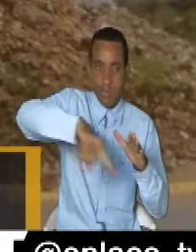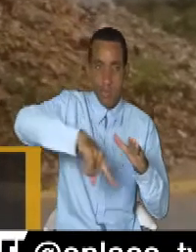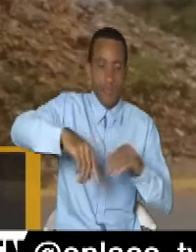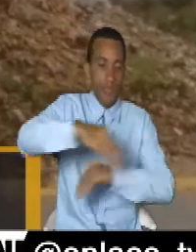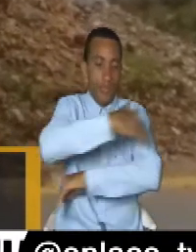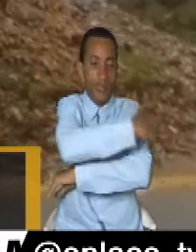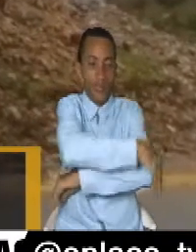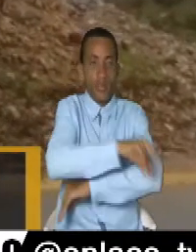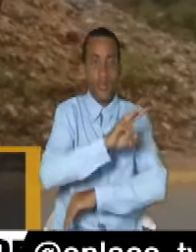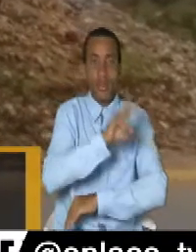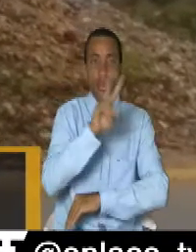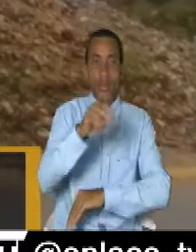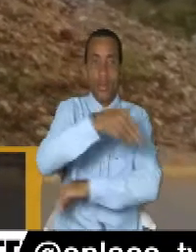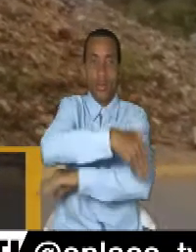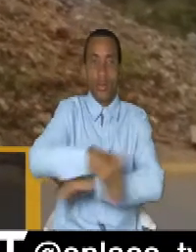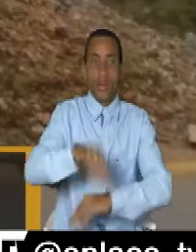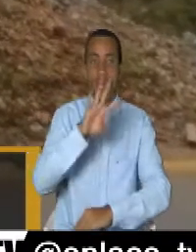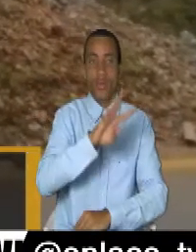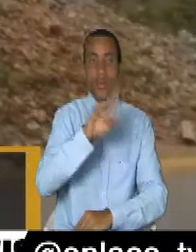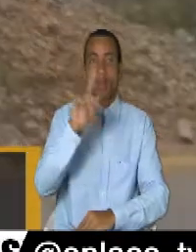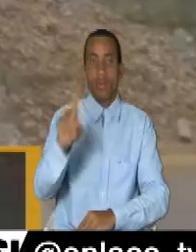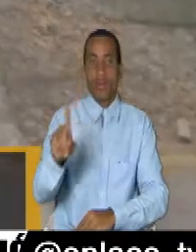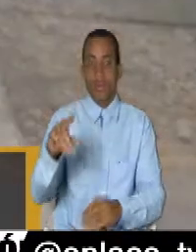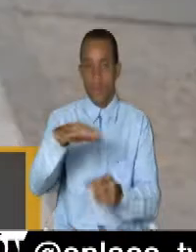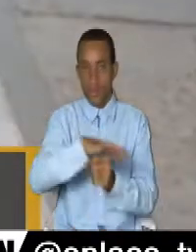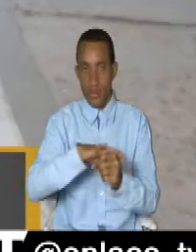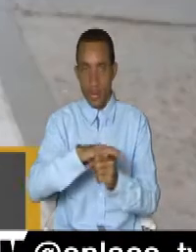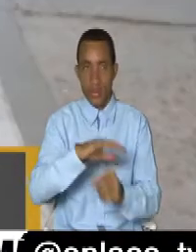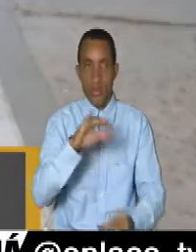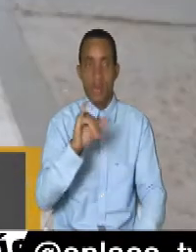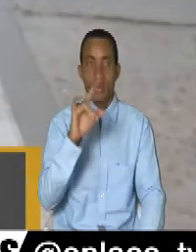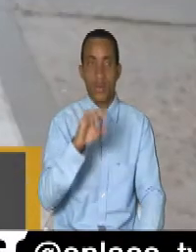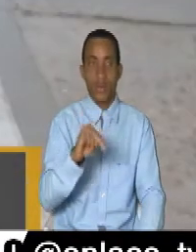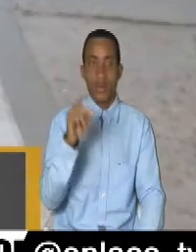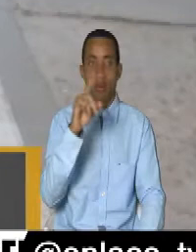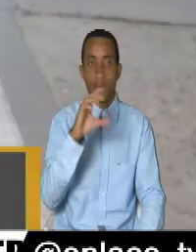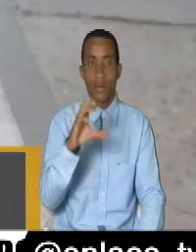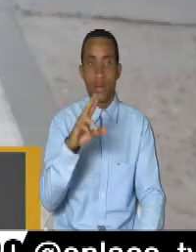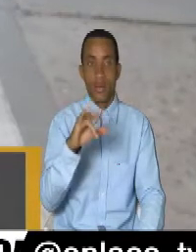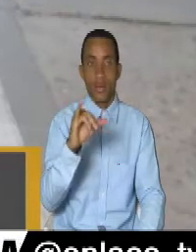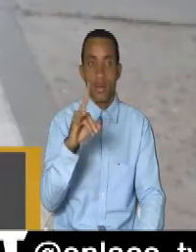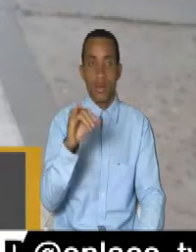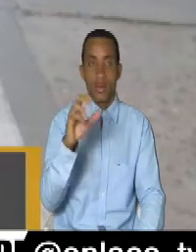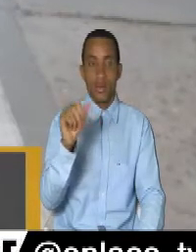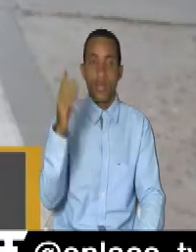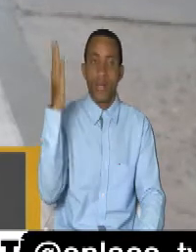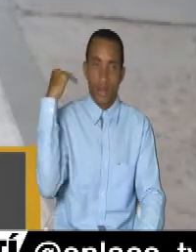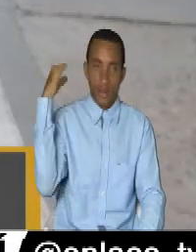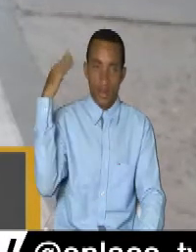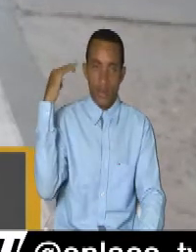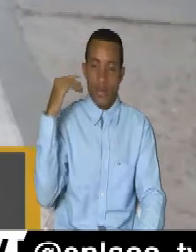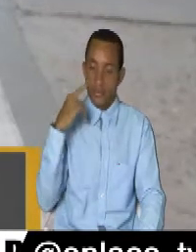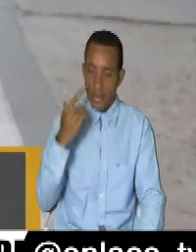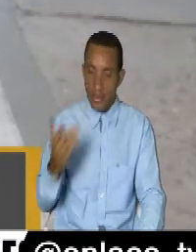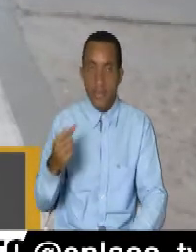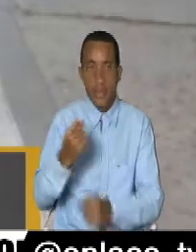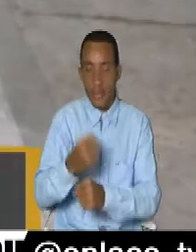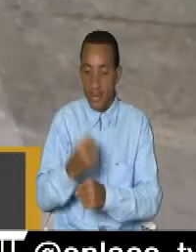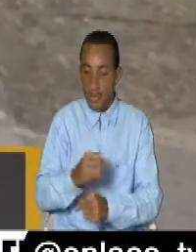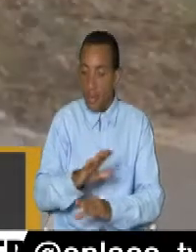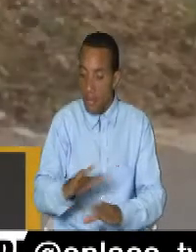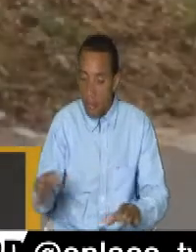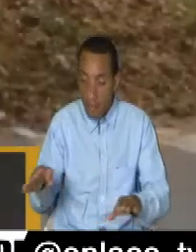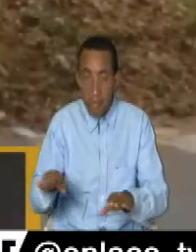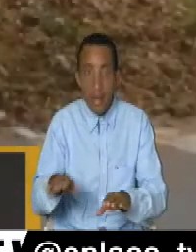calle 46 del barrio El Inscredial. Los afectados denuncian que la empresa Edasaba realizó trabajos en la zona y ahora resultó que el